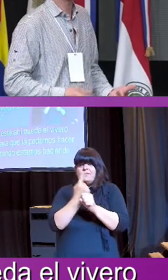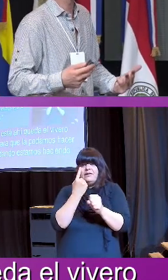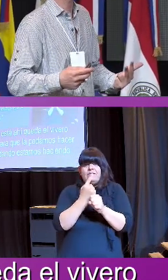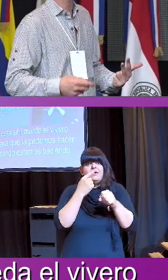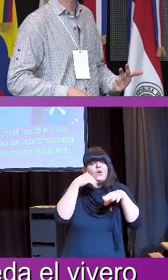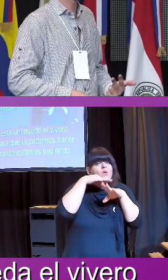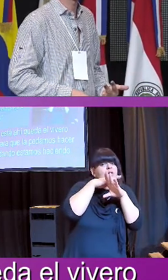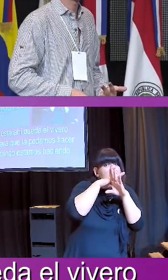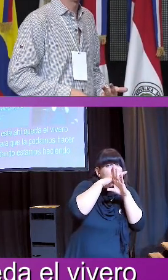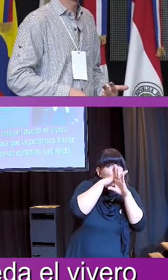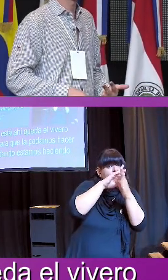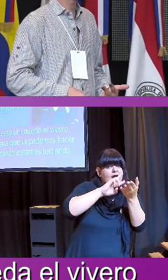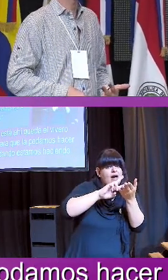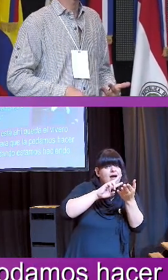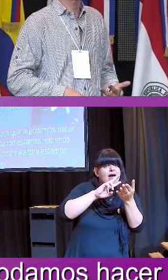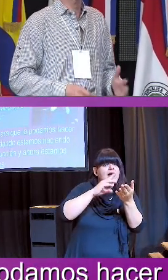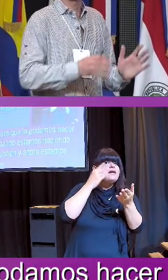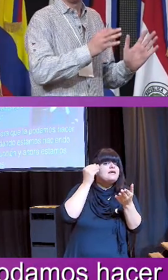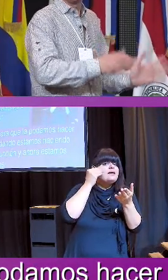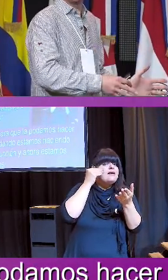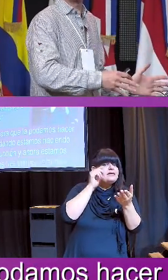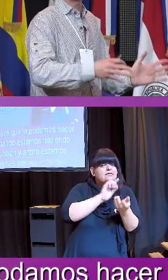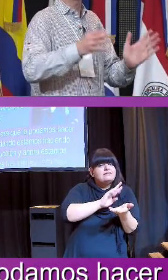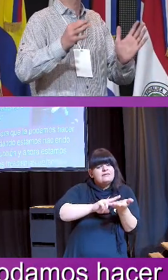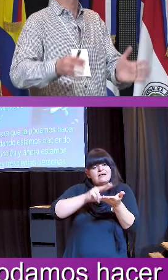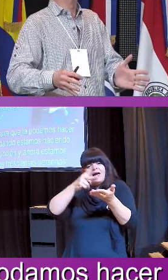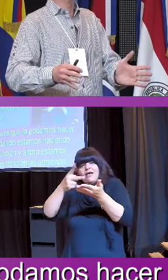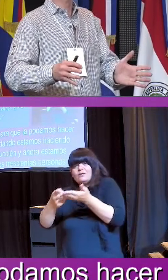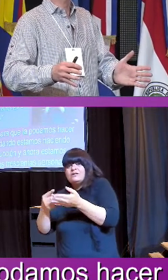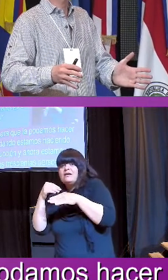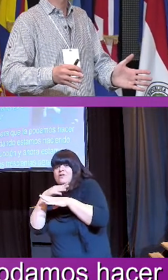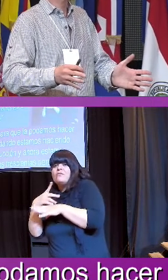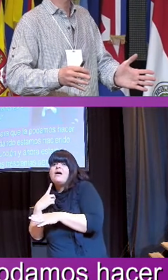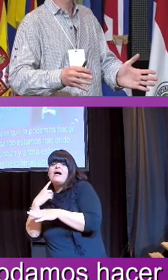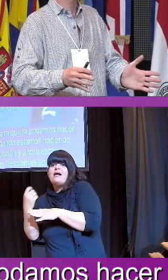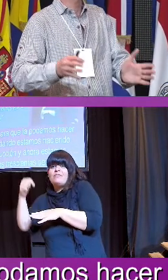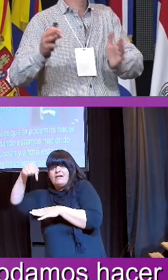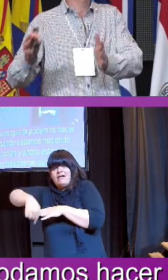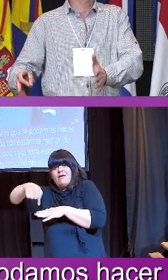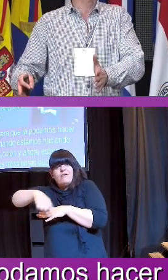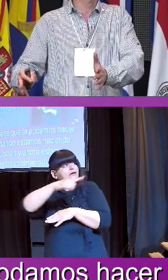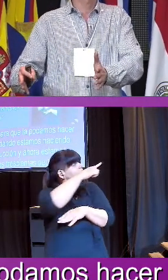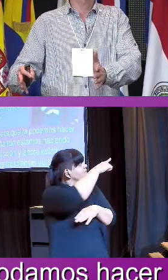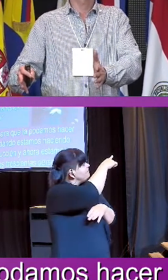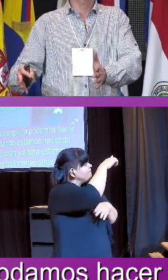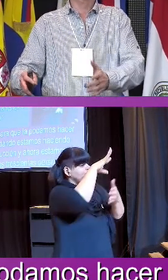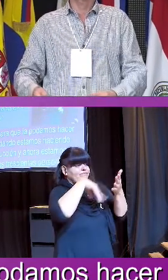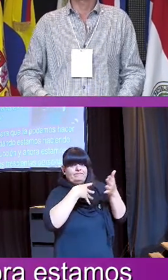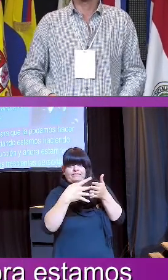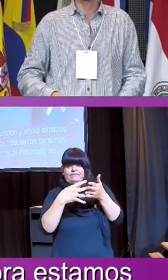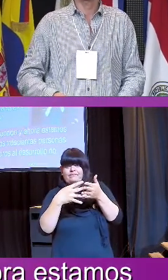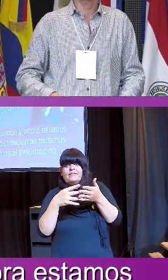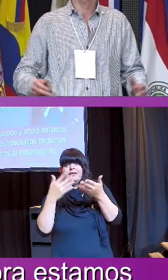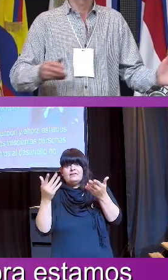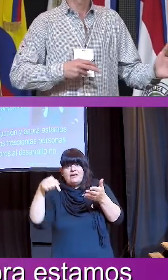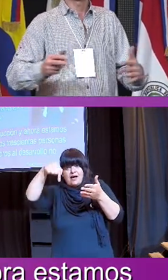validación con 300 casos. 300 personas, 100 con autismo, 100 con otros cuadros del desarrollo no autismo y 100 controles de